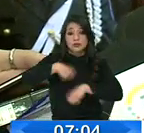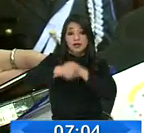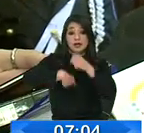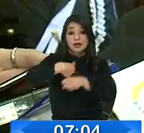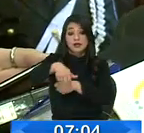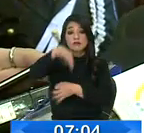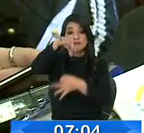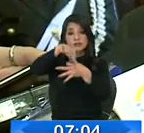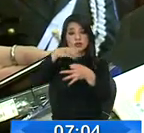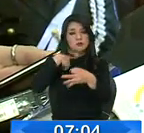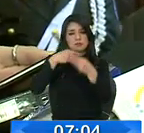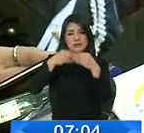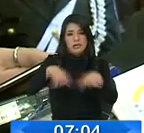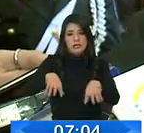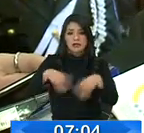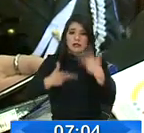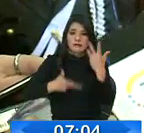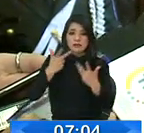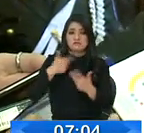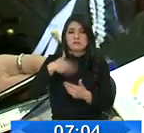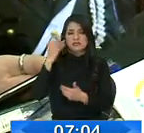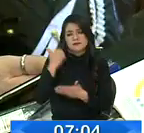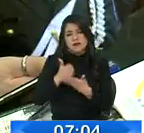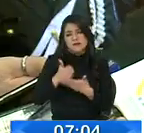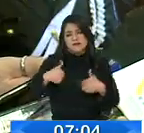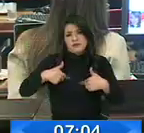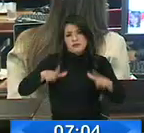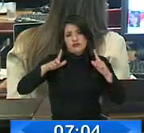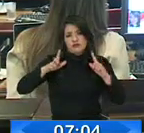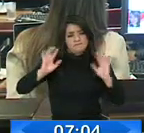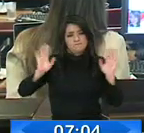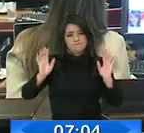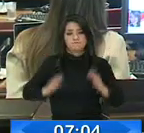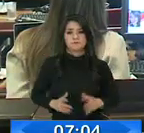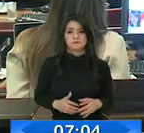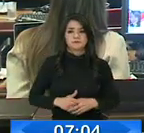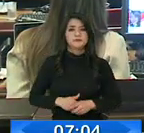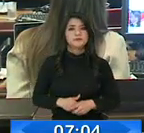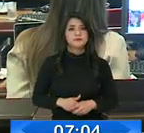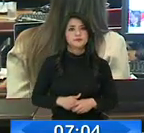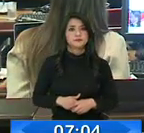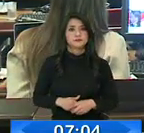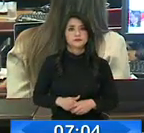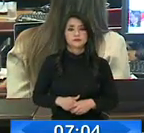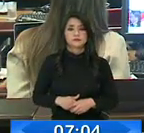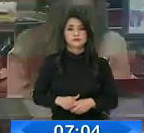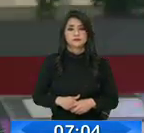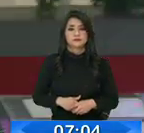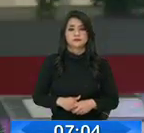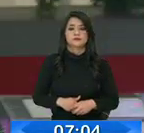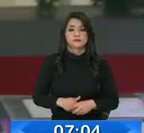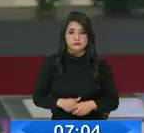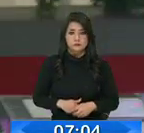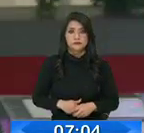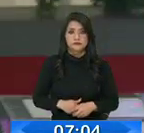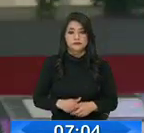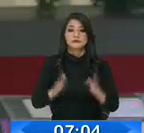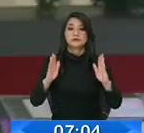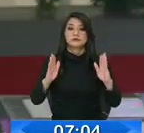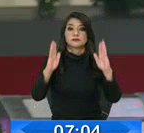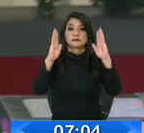nos perjudique mirando los intereses a veces individuales. Informó Carolina Basante. Preste